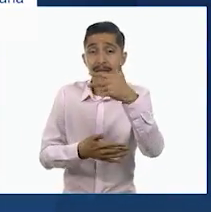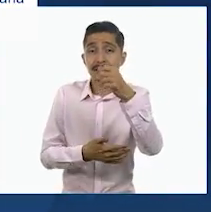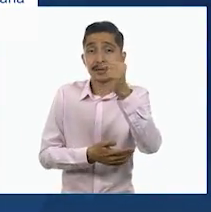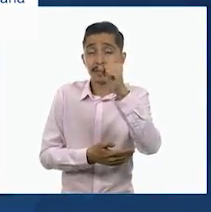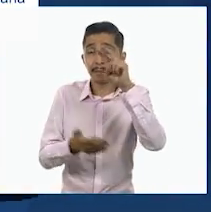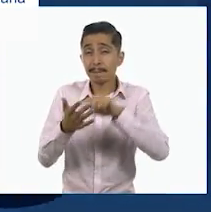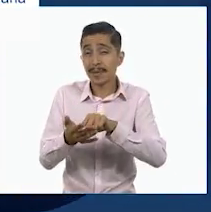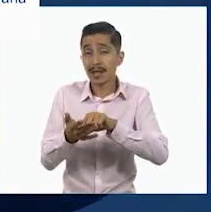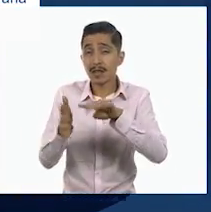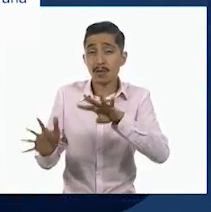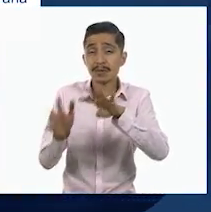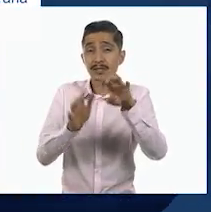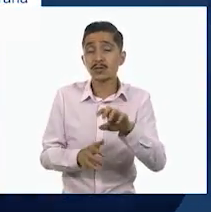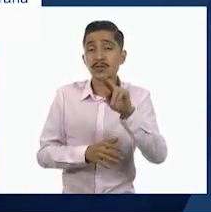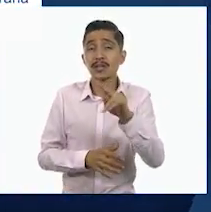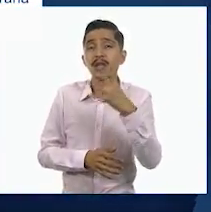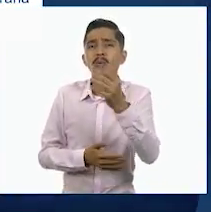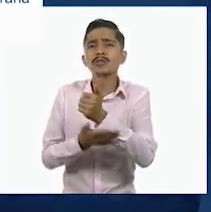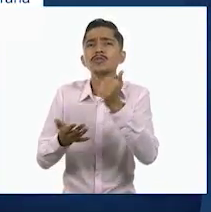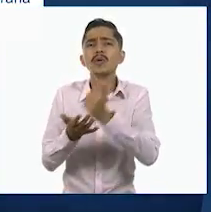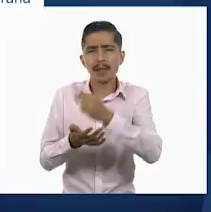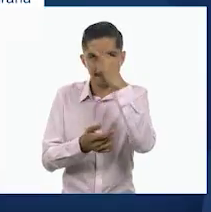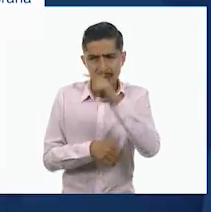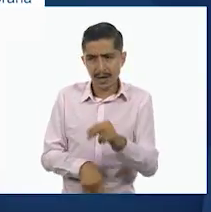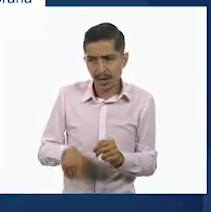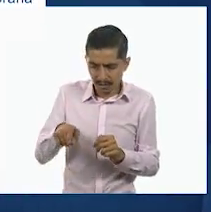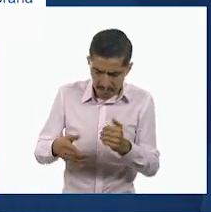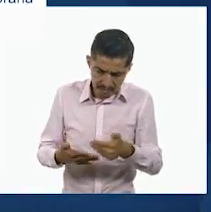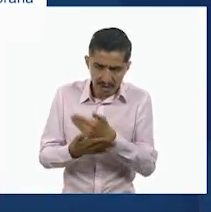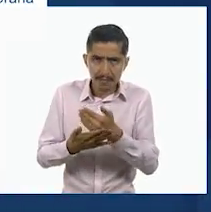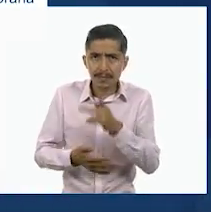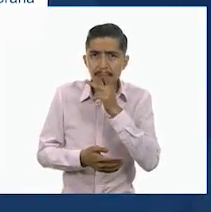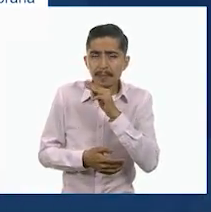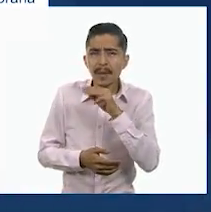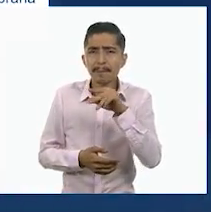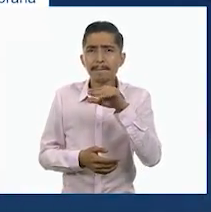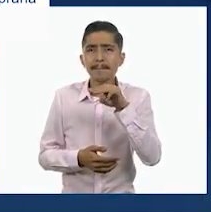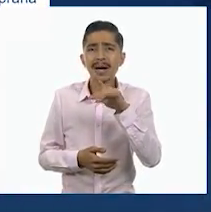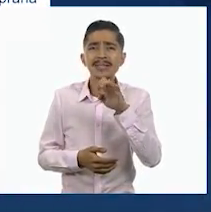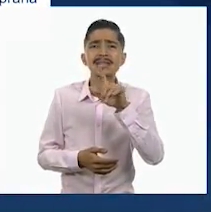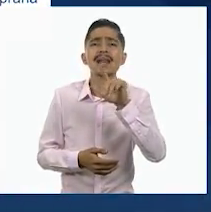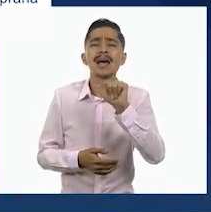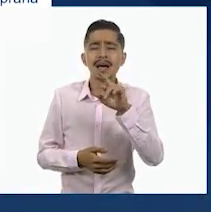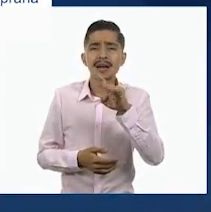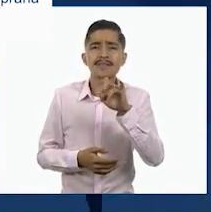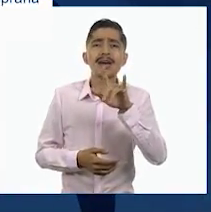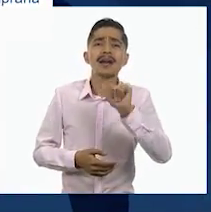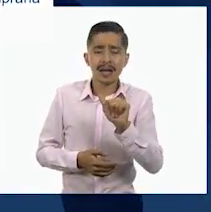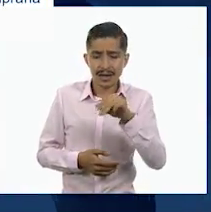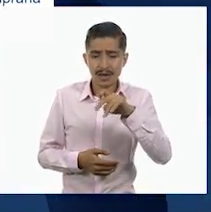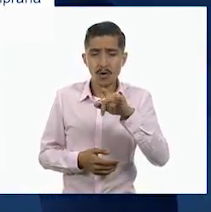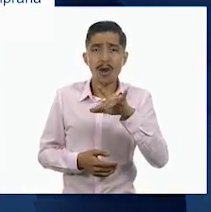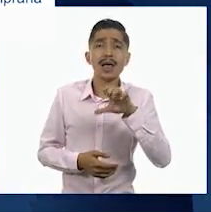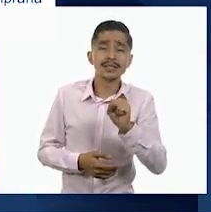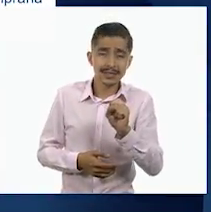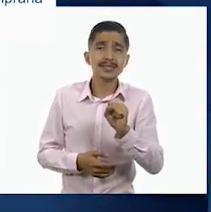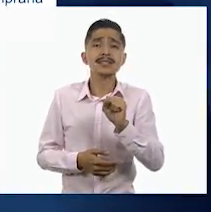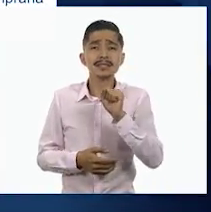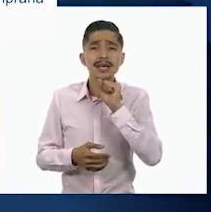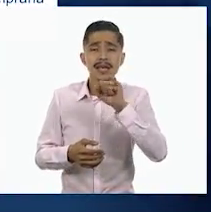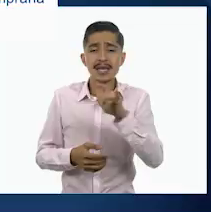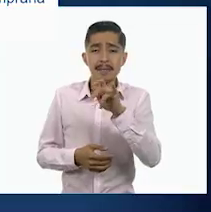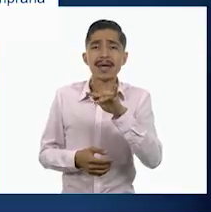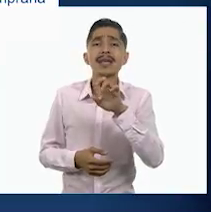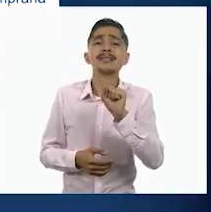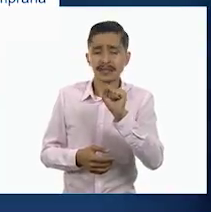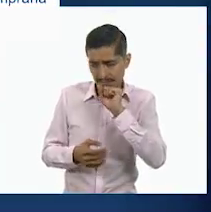septiembre de 1984 en la Ciudad de México. Sus padres son Marisela Rivera y Nicolás Jiménez, quienes nacieron en el